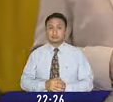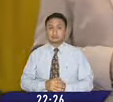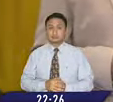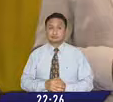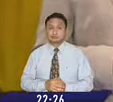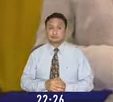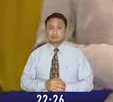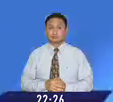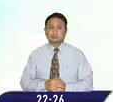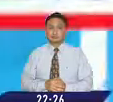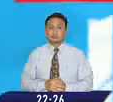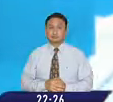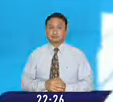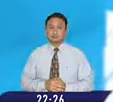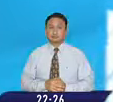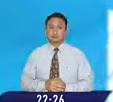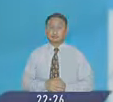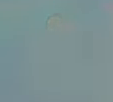Valeria Navarro.